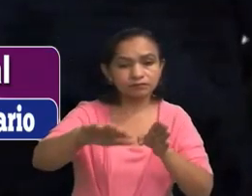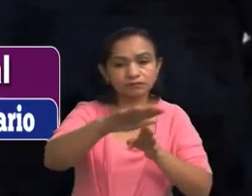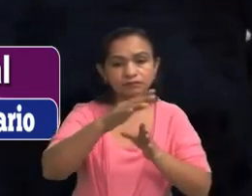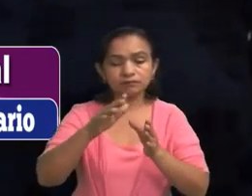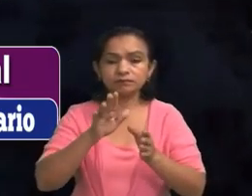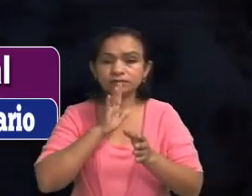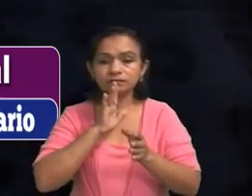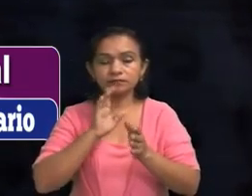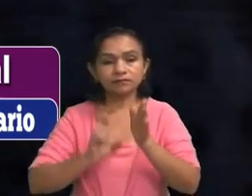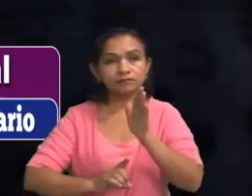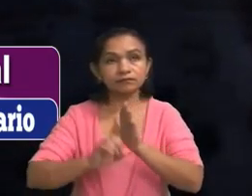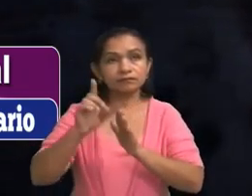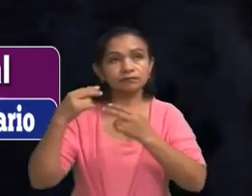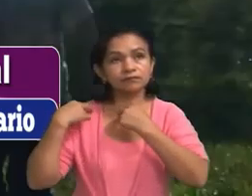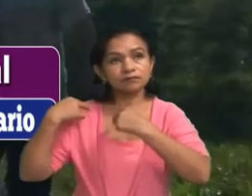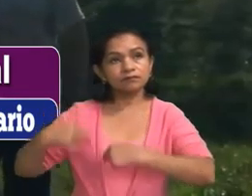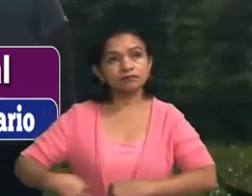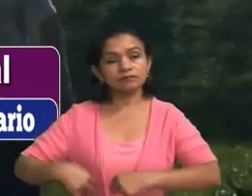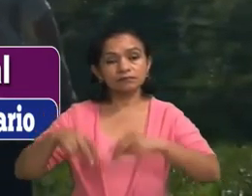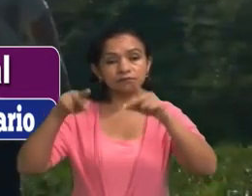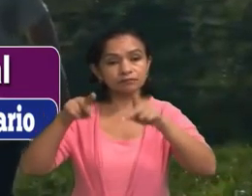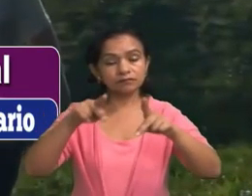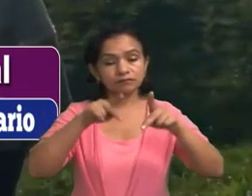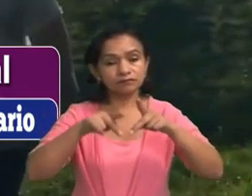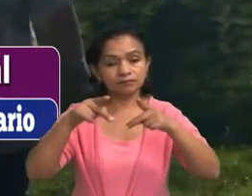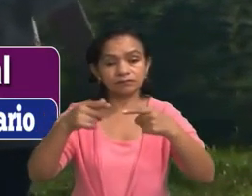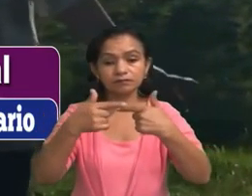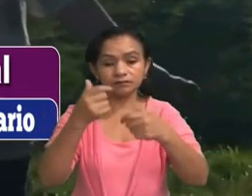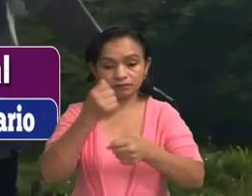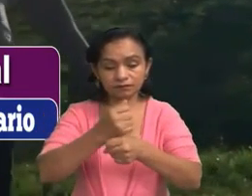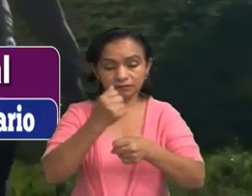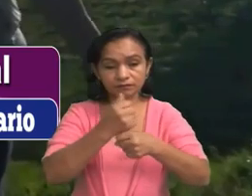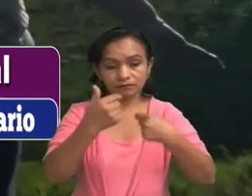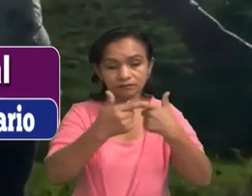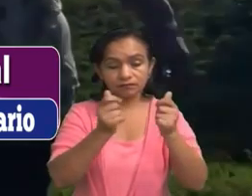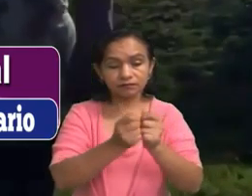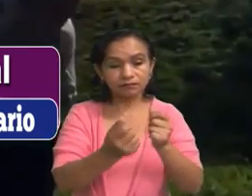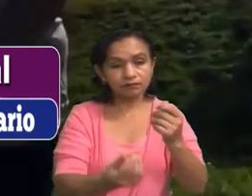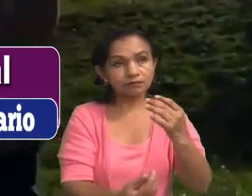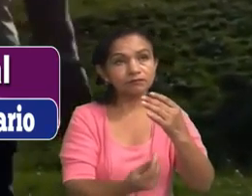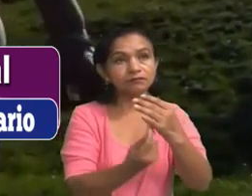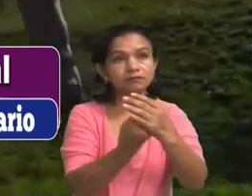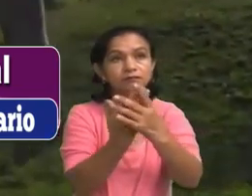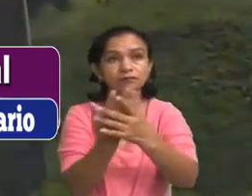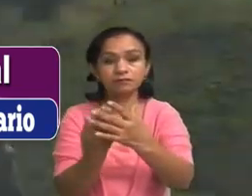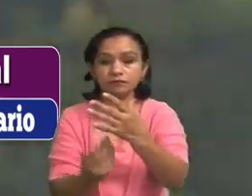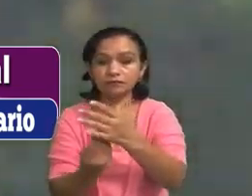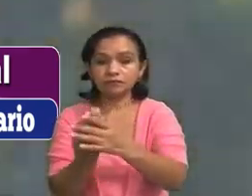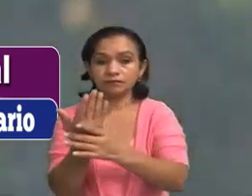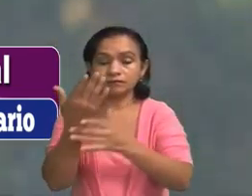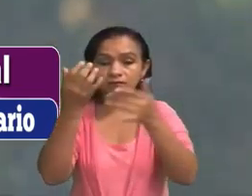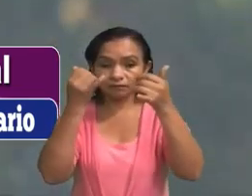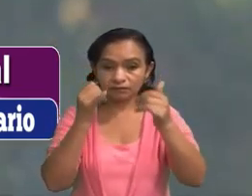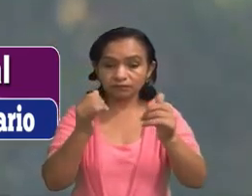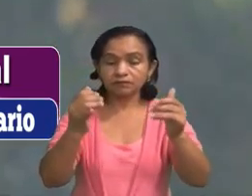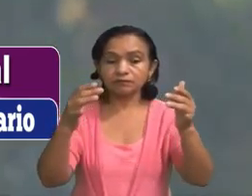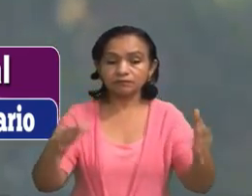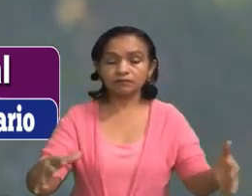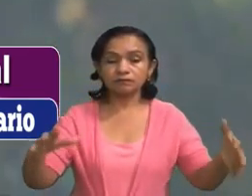desarrollo humano de las personas que están en este sector. Así es que la agricultura, lo agropecuario, es